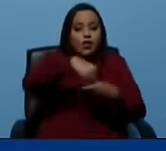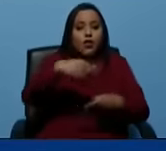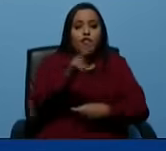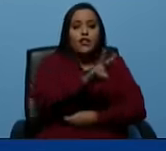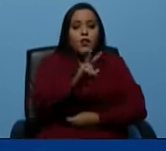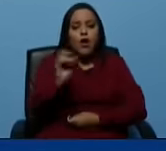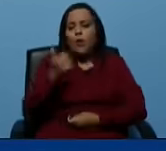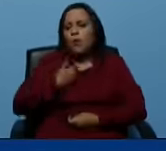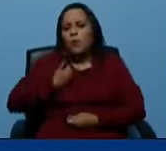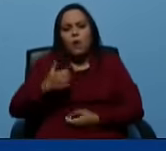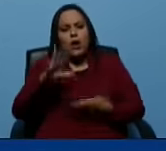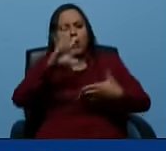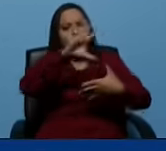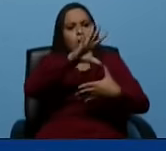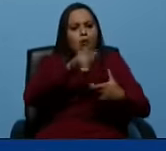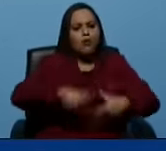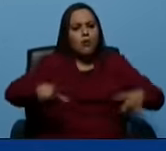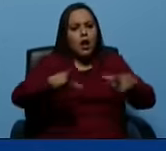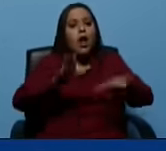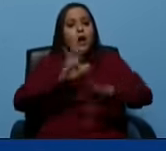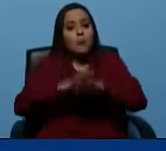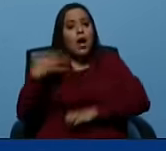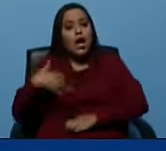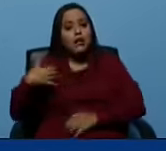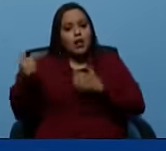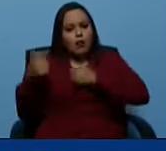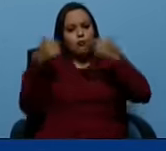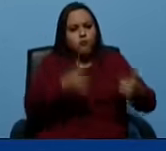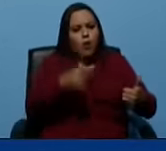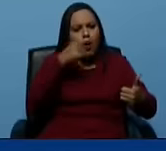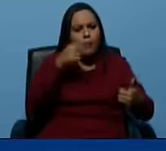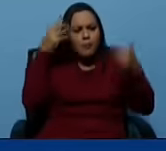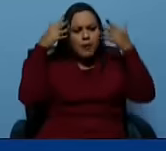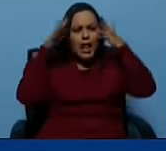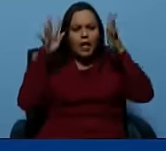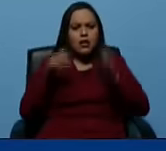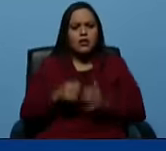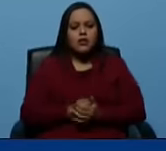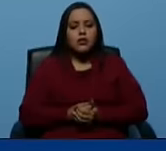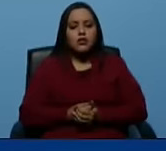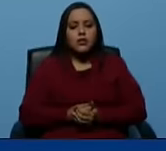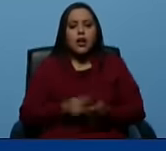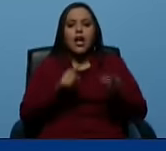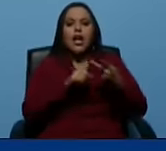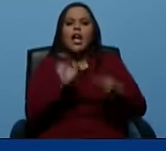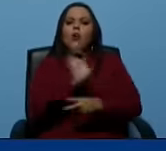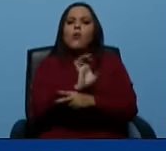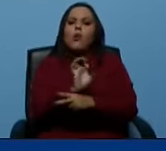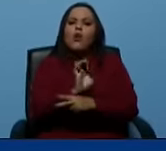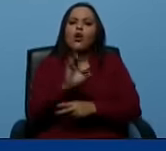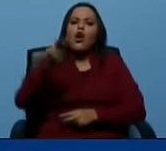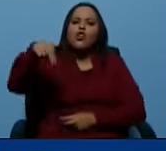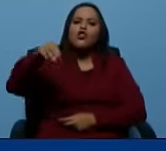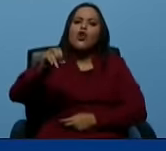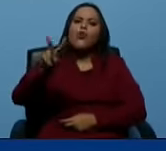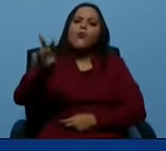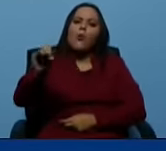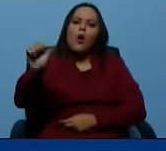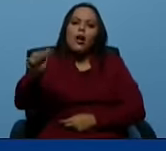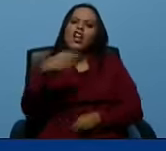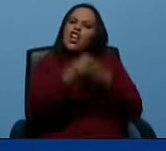continente, porque ya en Argentina impusieron a Milei, en Ecuador a Noboa. ¿Y cómo está Argentina y Ecuador?